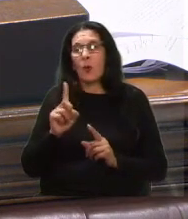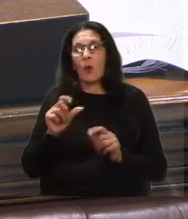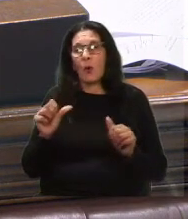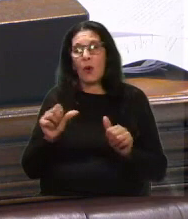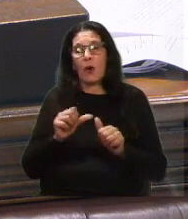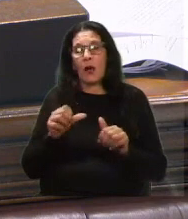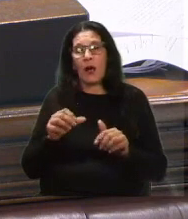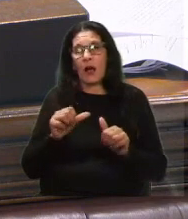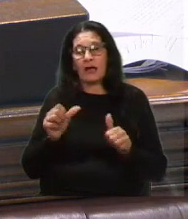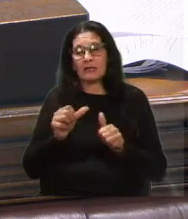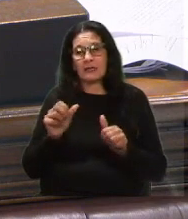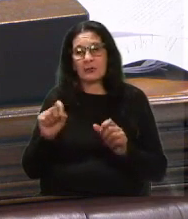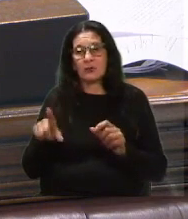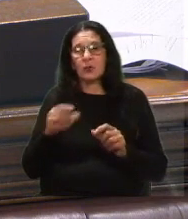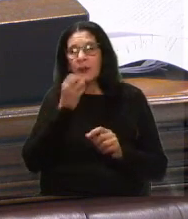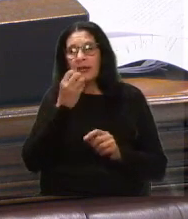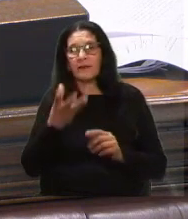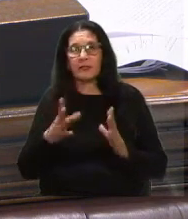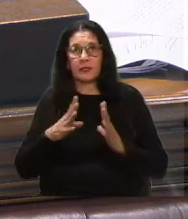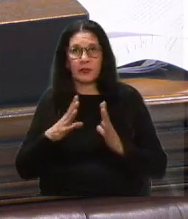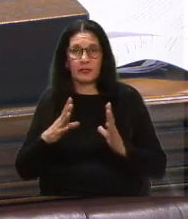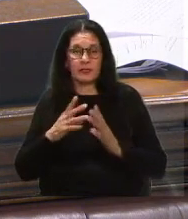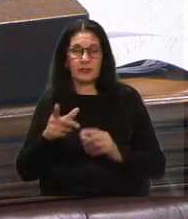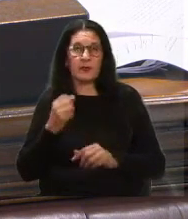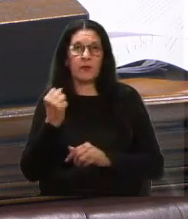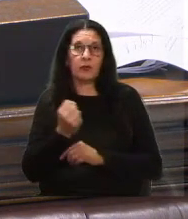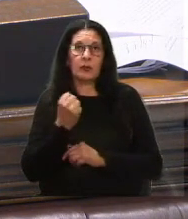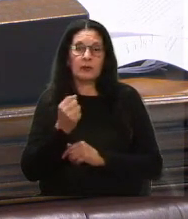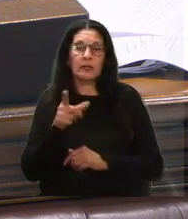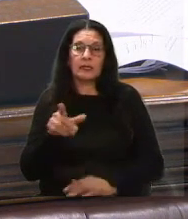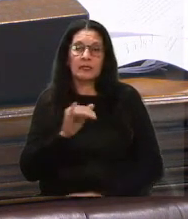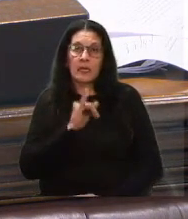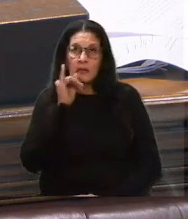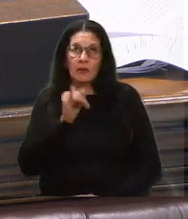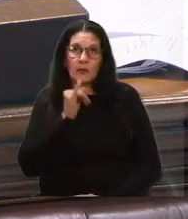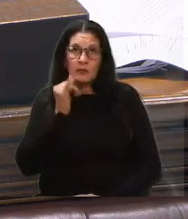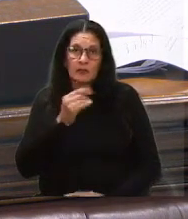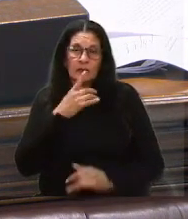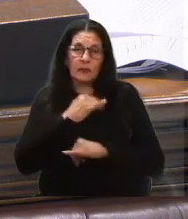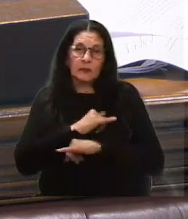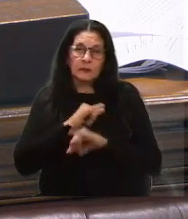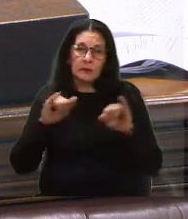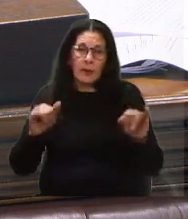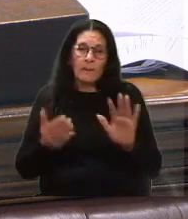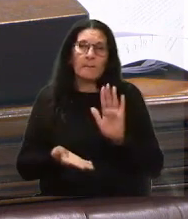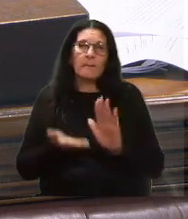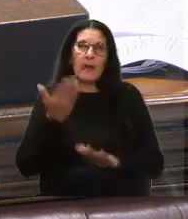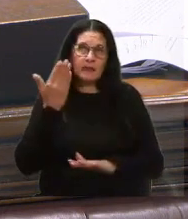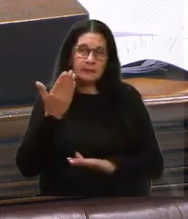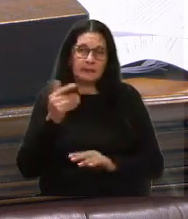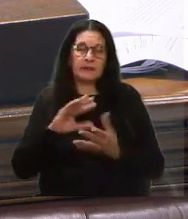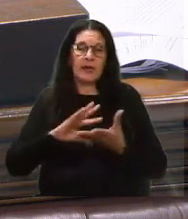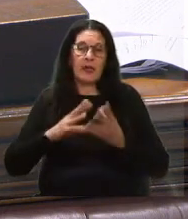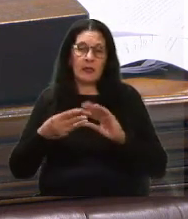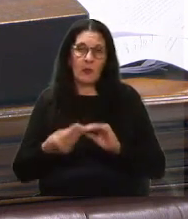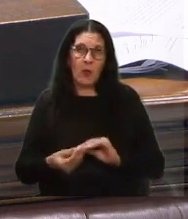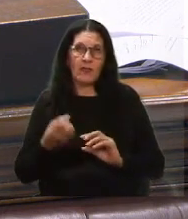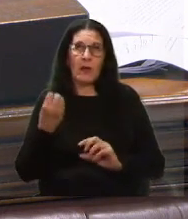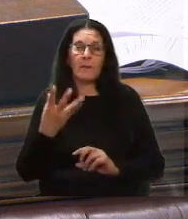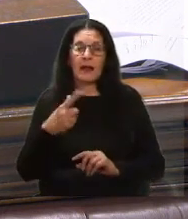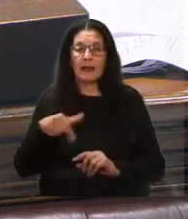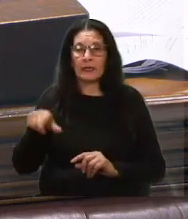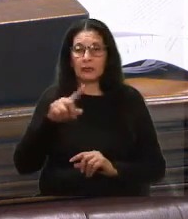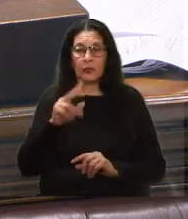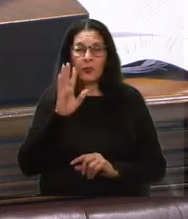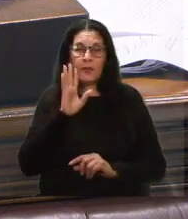usufructuado ese beneficio siendo fundamental que dicha información sea brindada en forma masiva y adecuada para